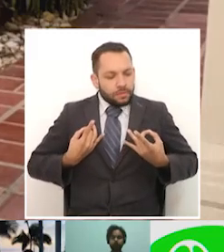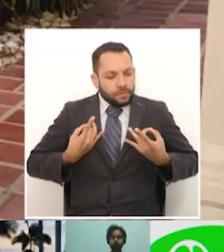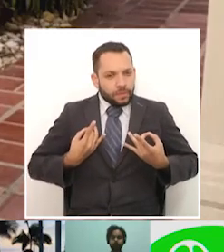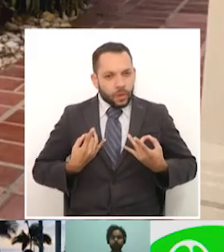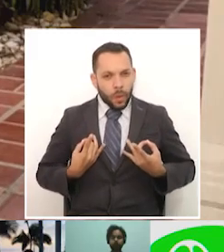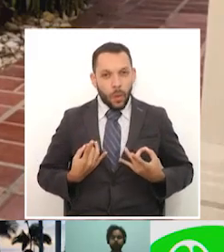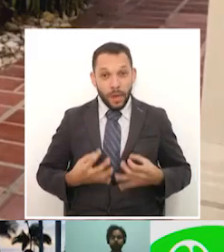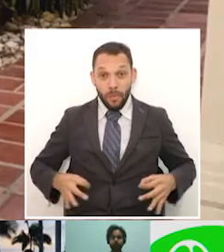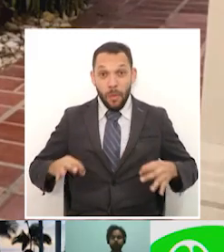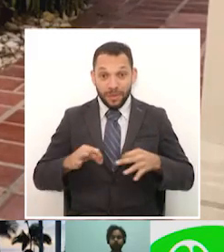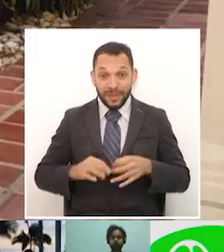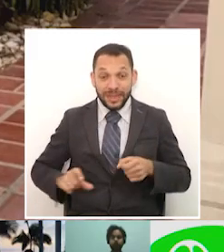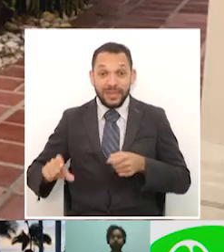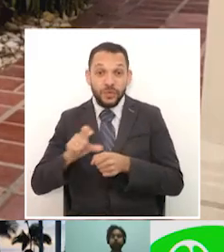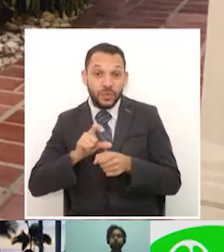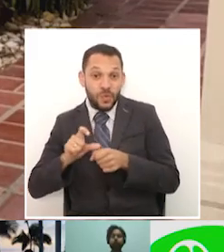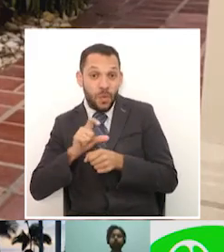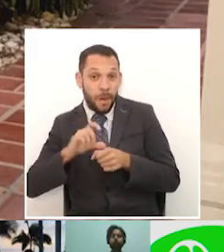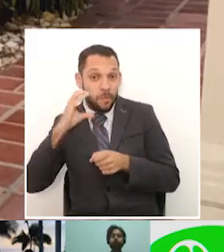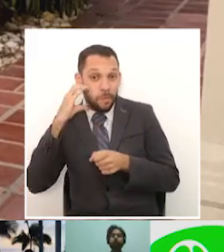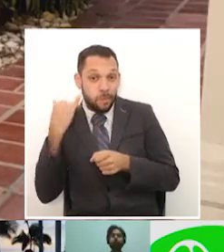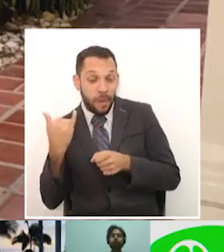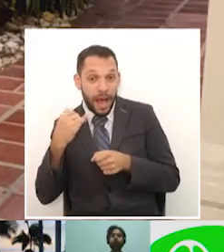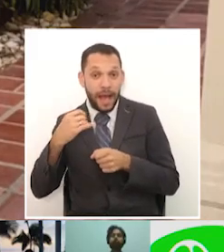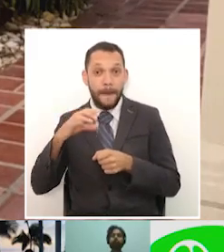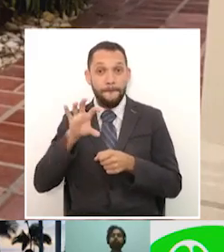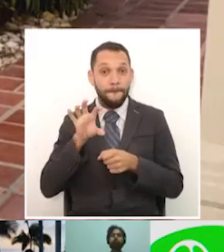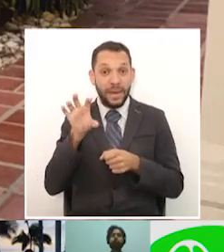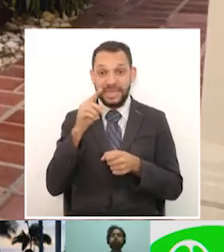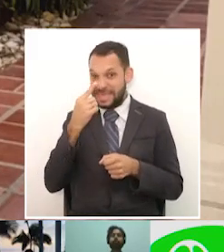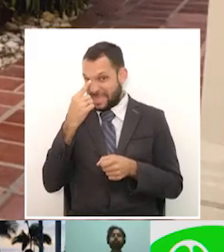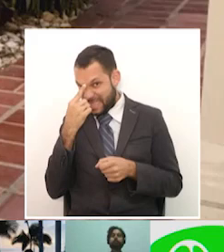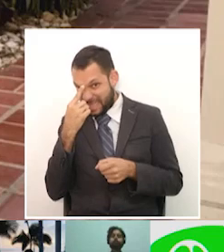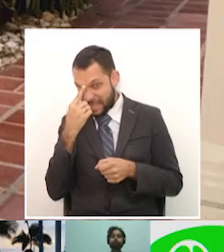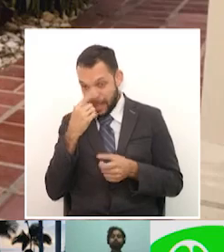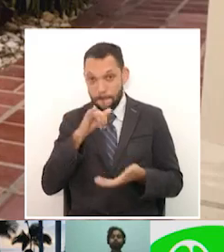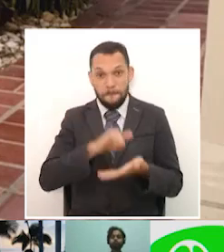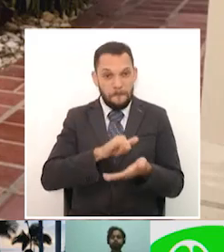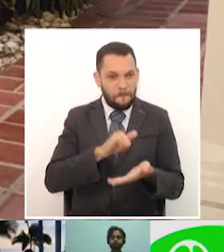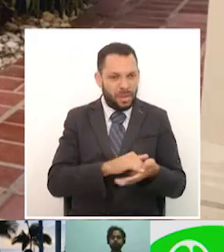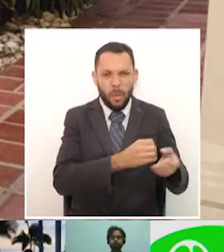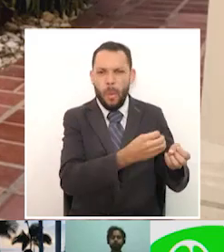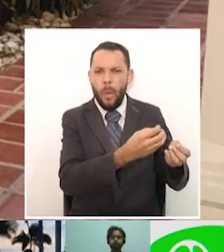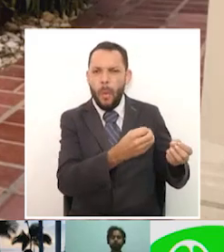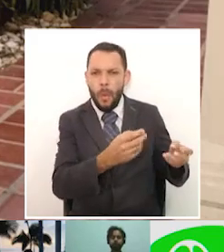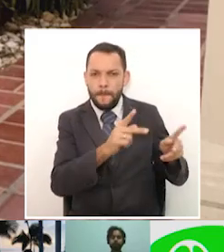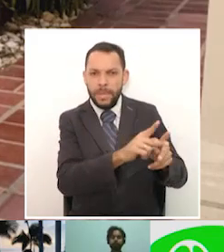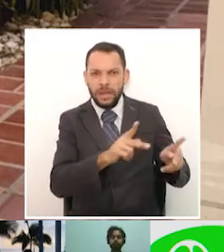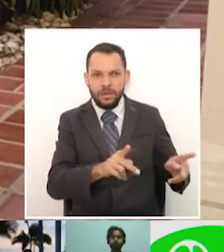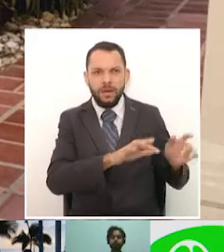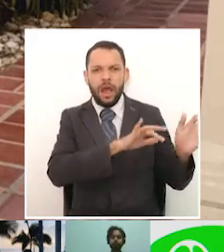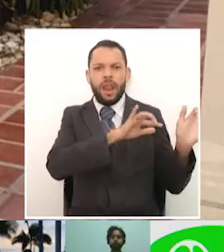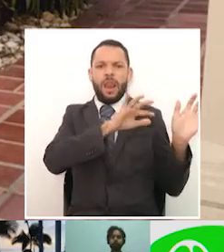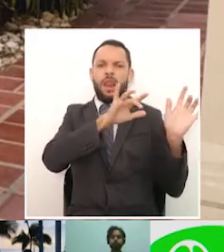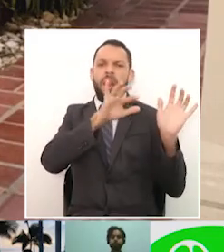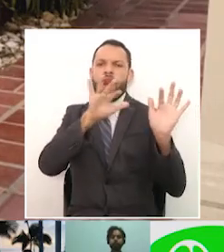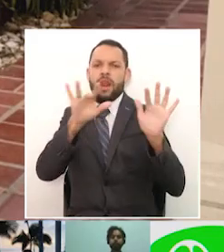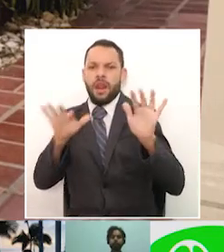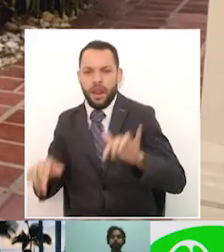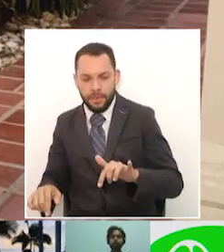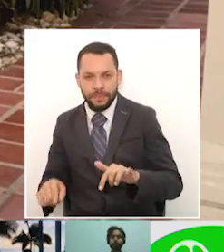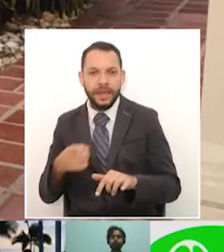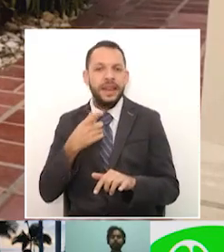India, donde muchas personas, inclusive los Beatles, estuvieron haciendo todo un proceso de